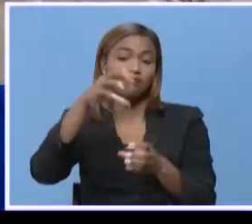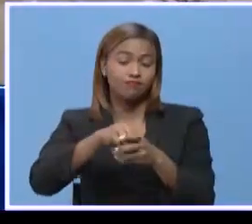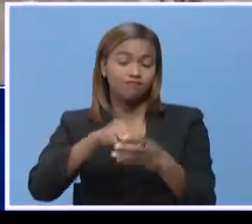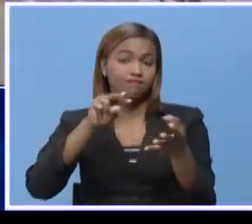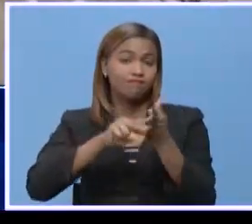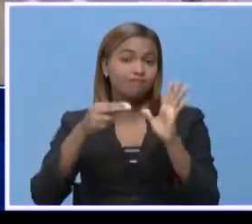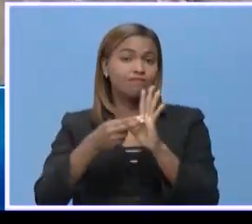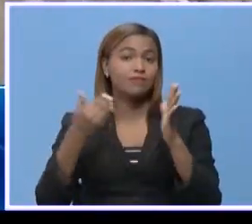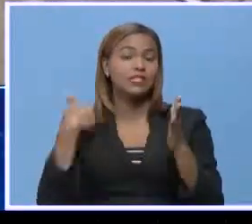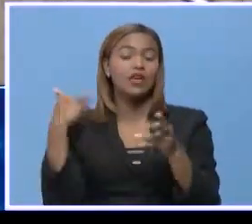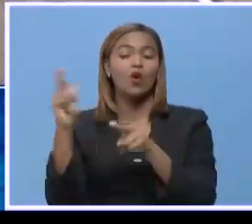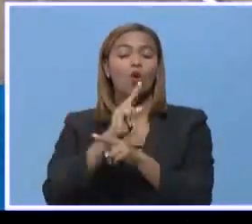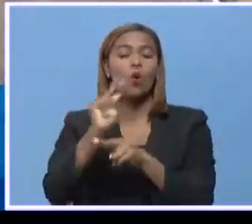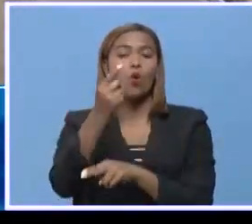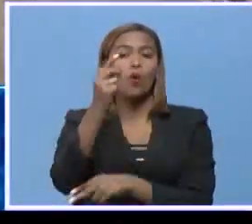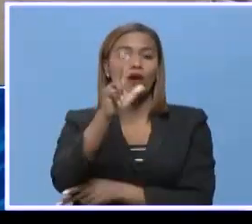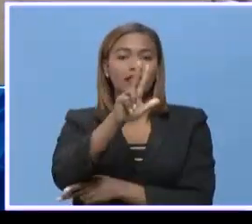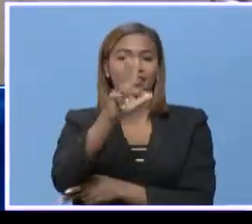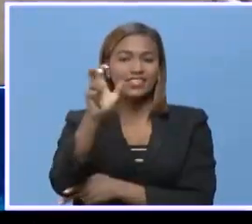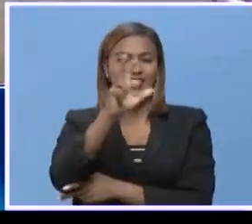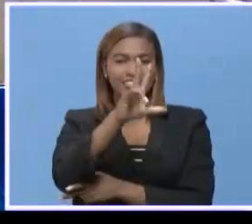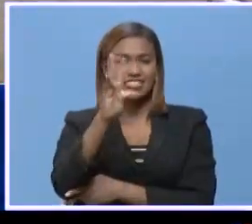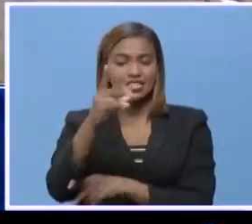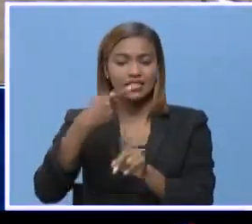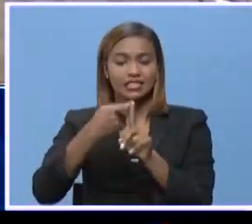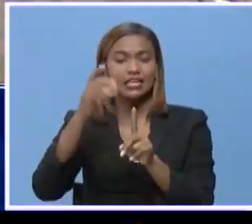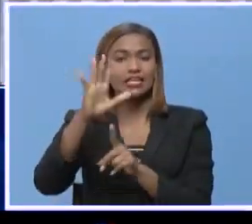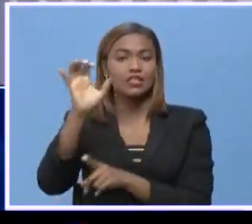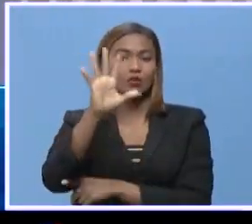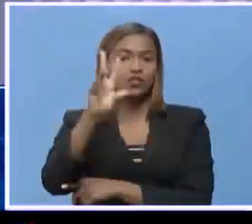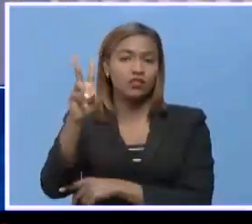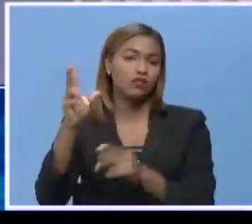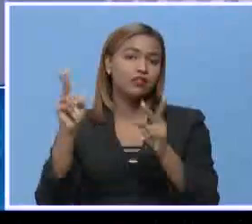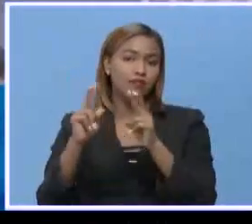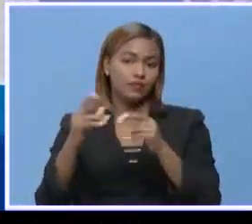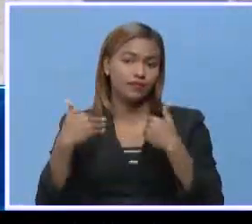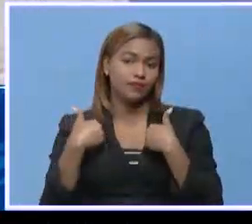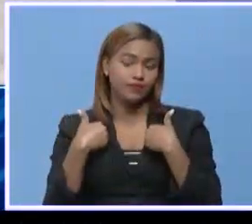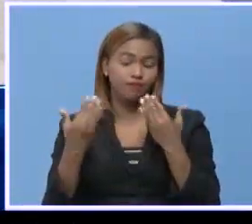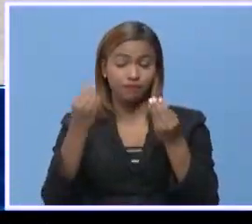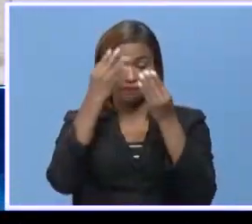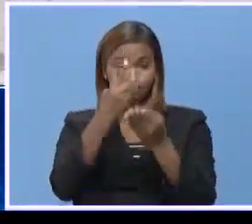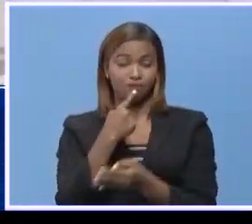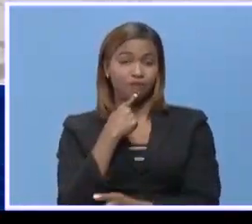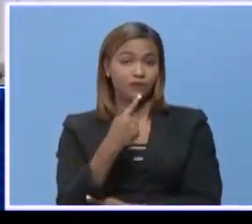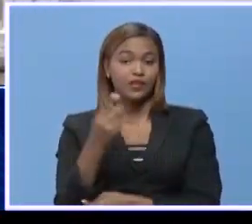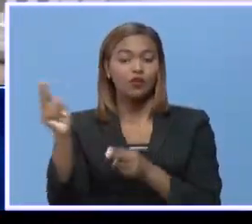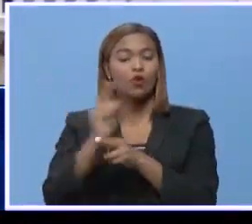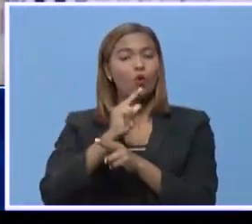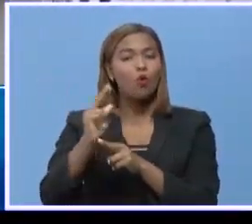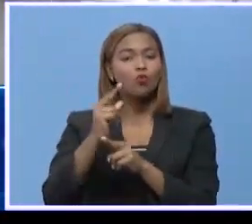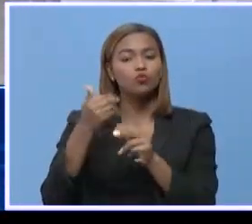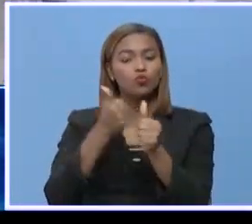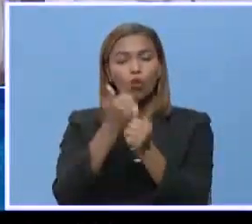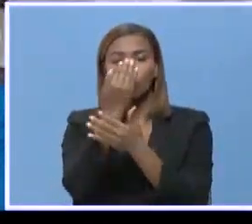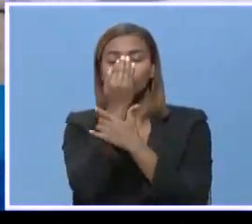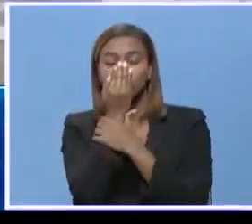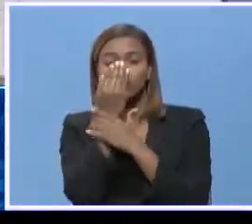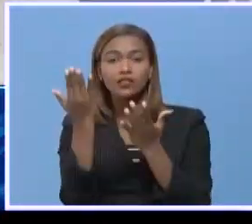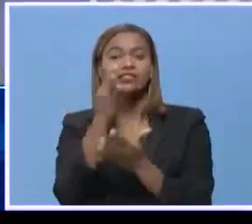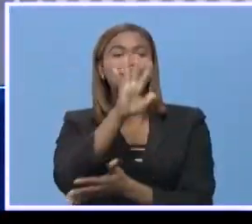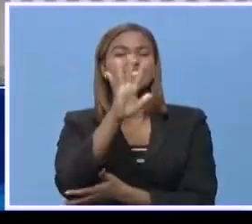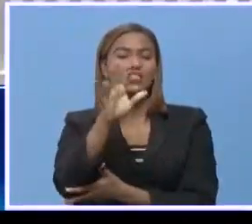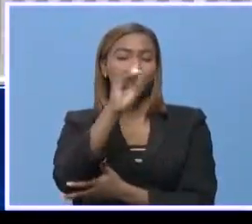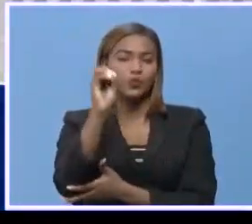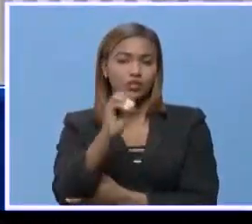que significa que se está utilizando 317 de las 542 disponibles. Según el reporte, el uso de ventiladores es de